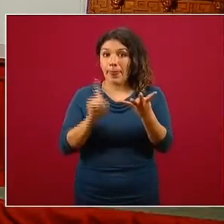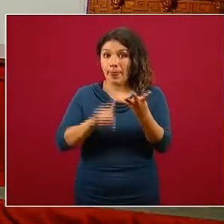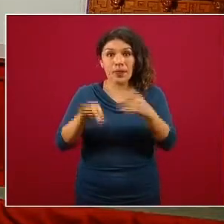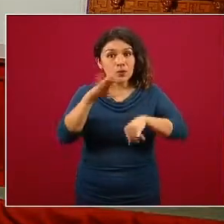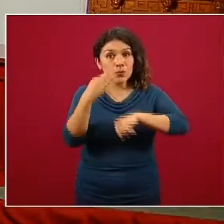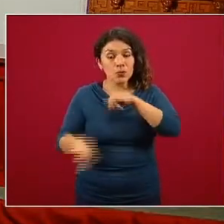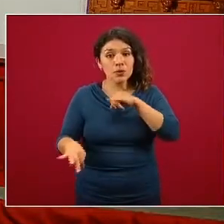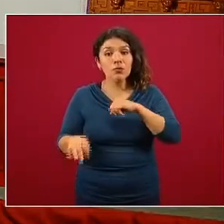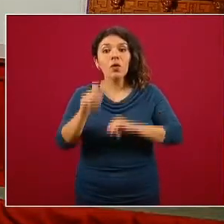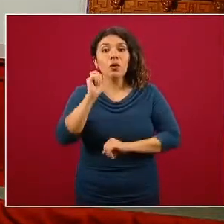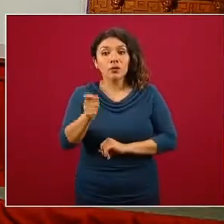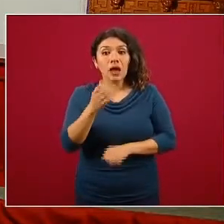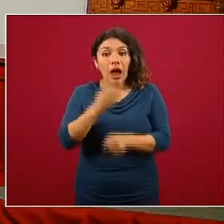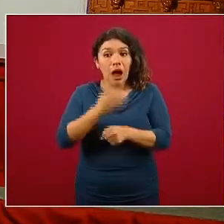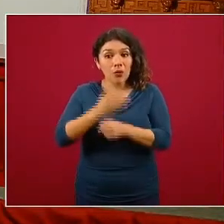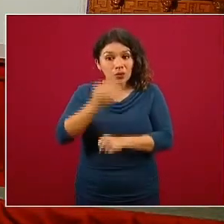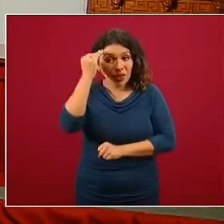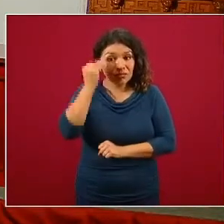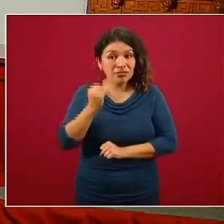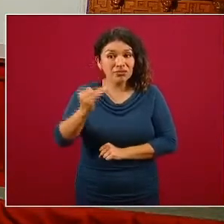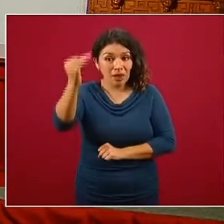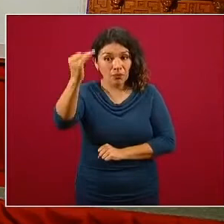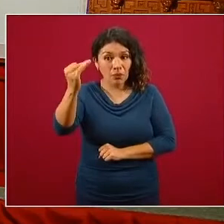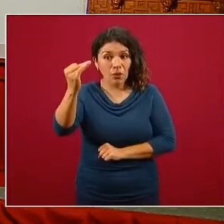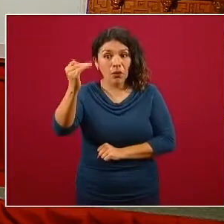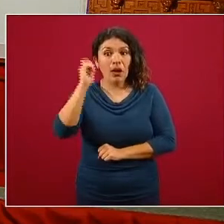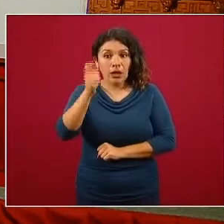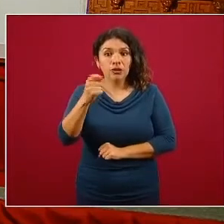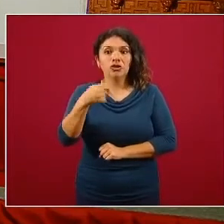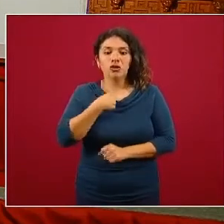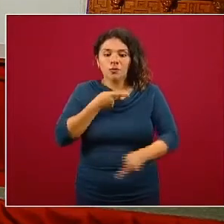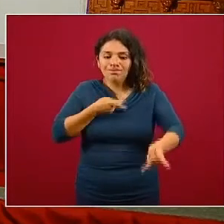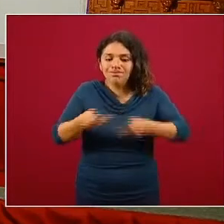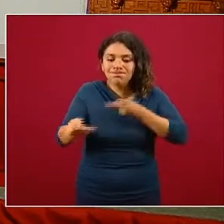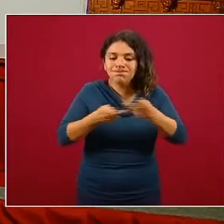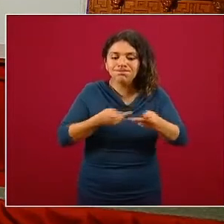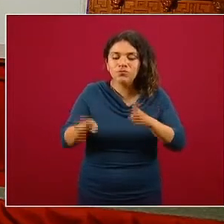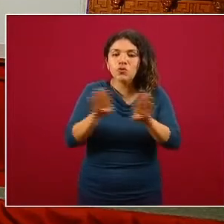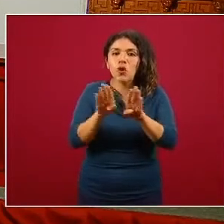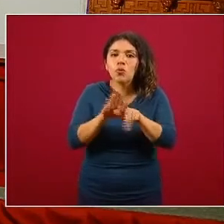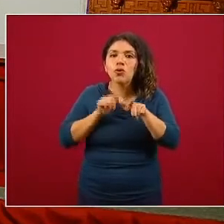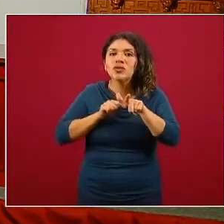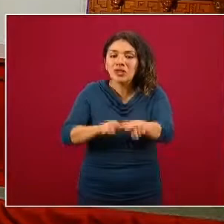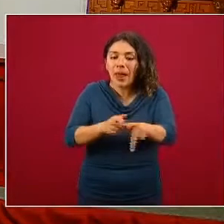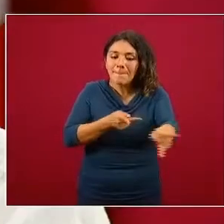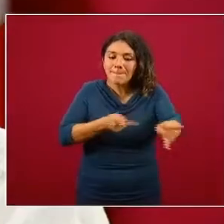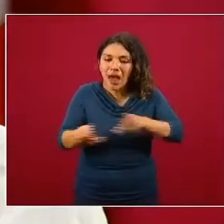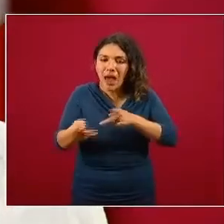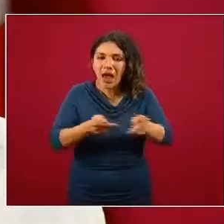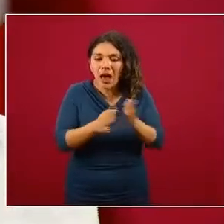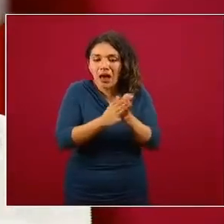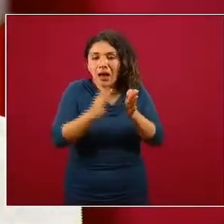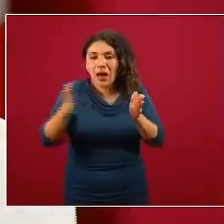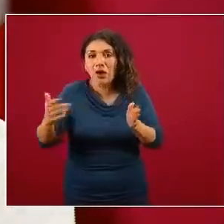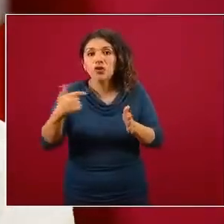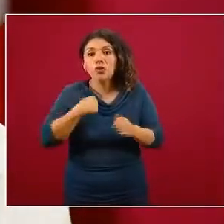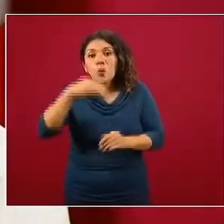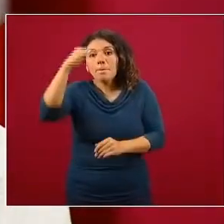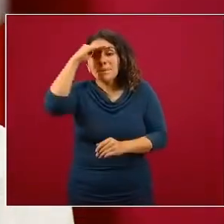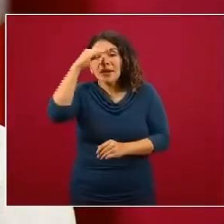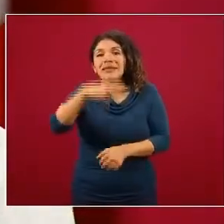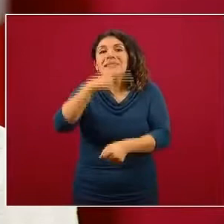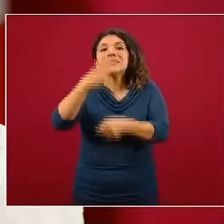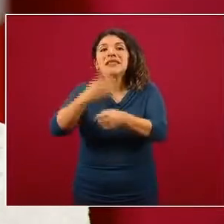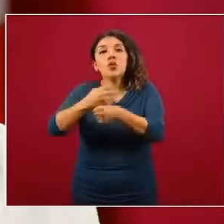último, en este momento, cuando estamos planteando la continuidad de la estrategia, estamos planteando el lado